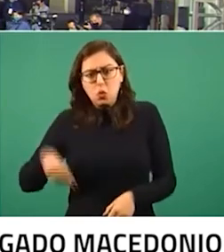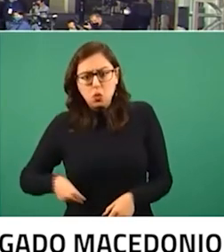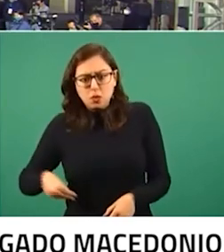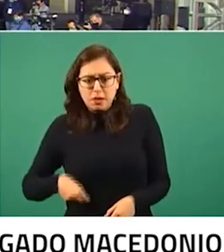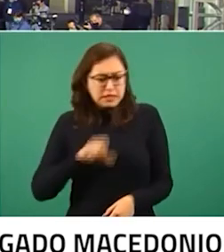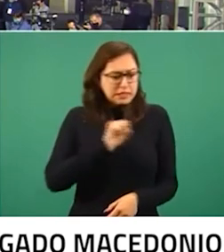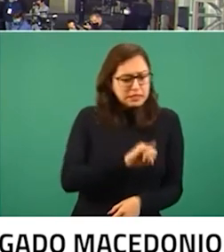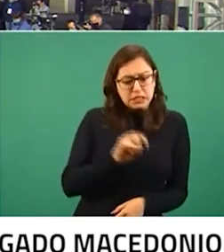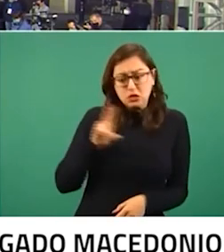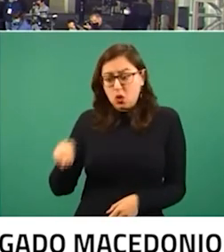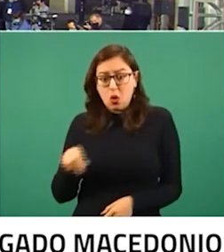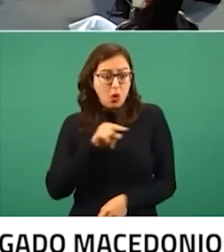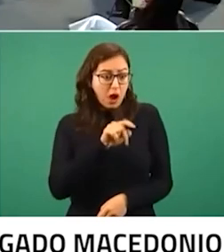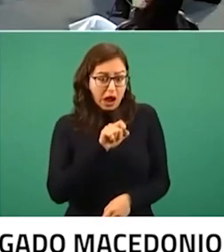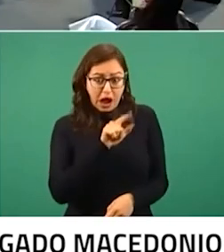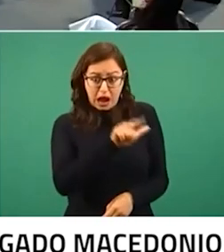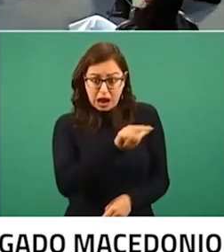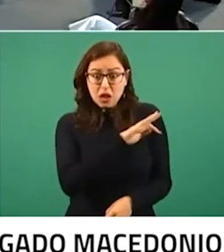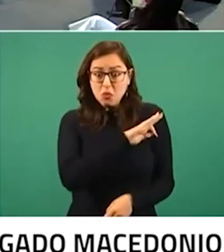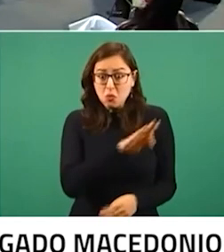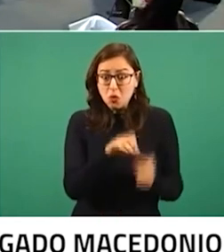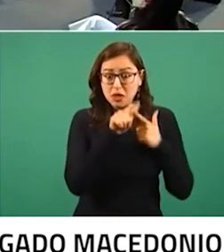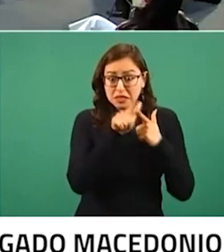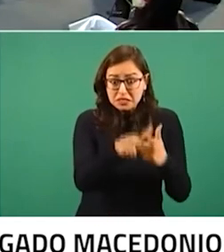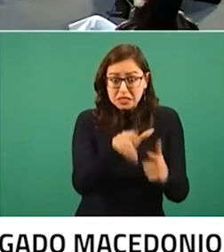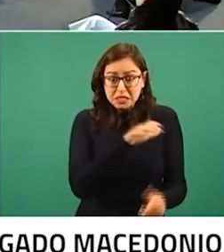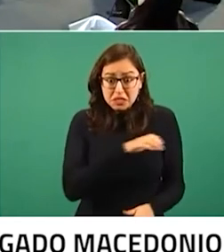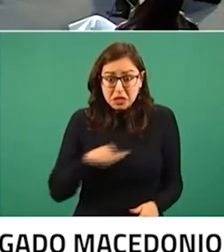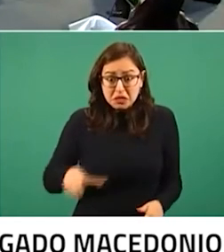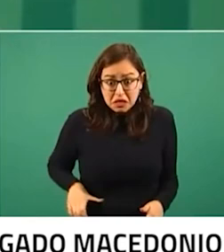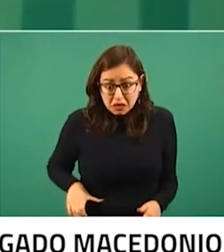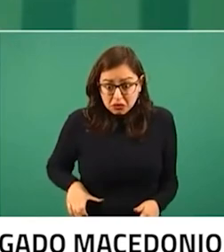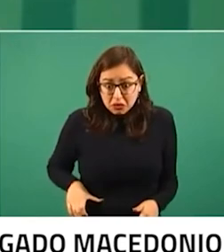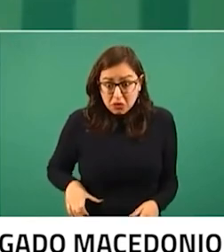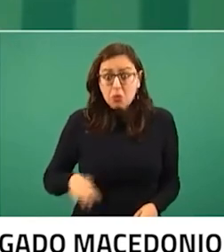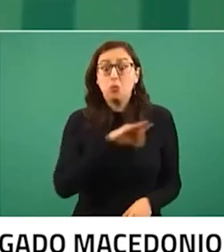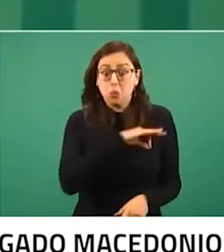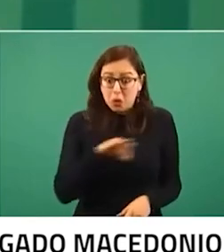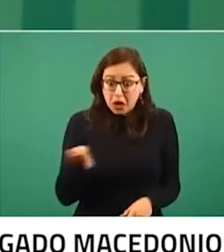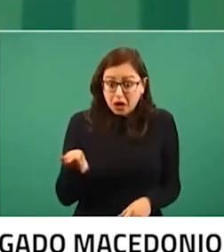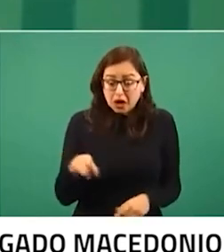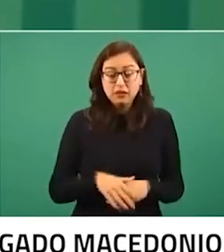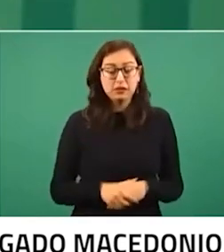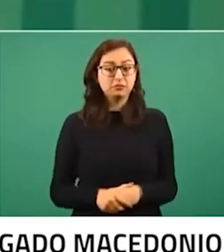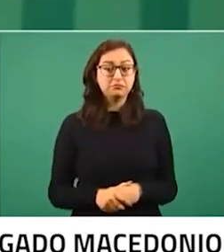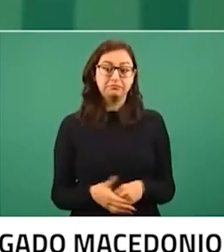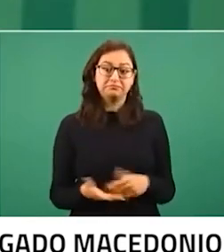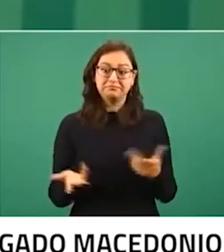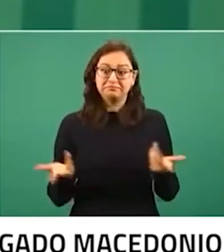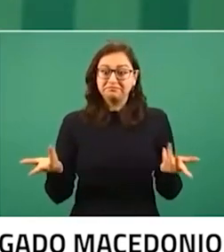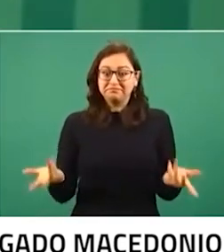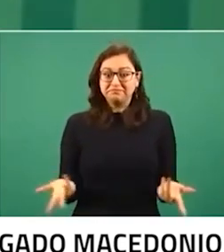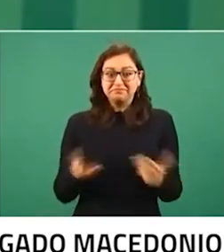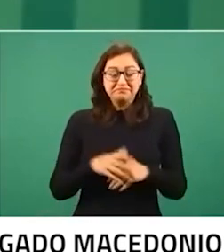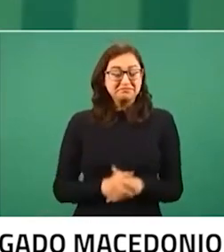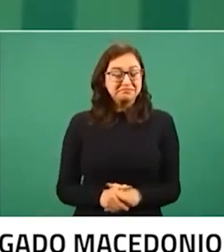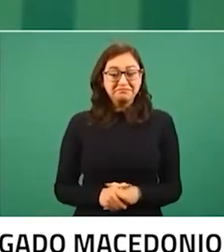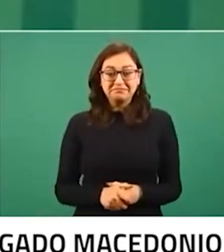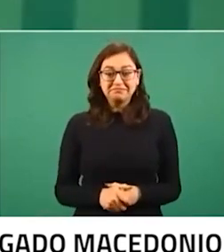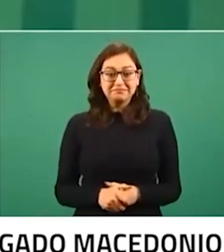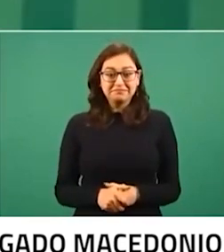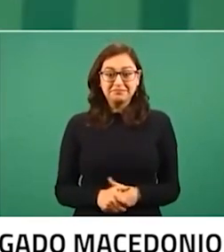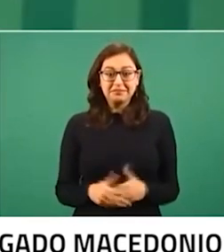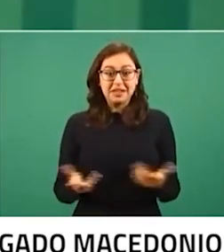siga siendo la imagen de alguna manera para una gubernatura, solo preguntarle. Pues es que la imagen y la denuncia y